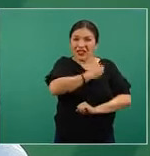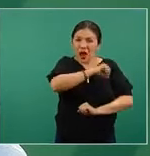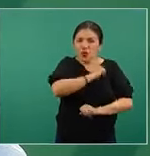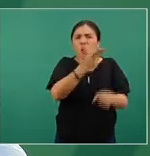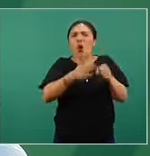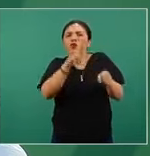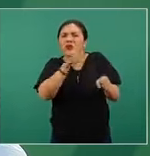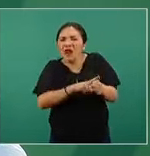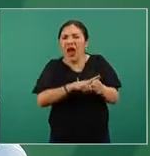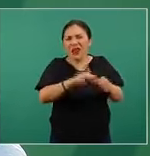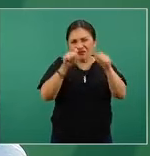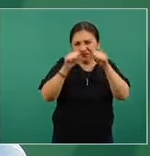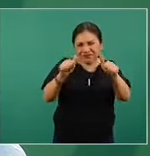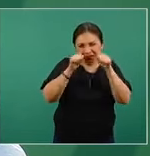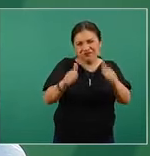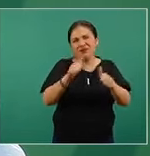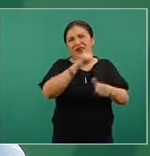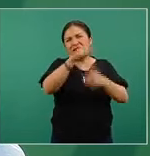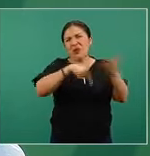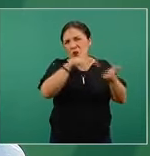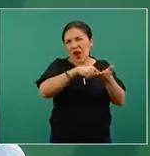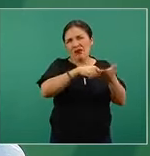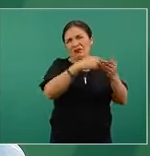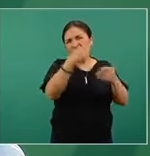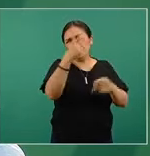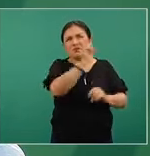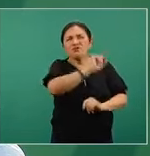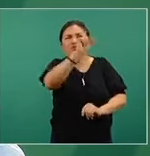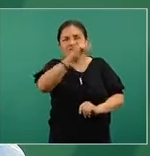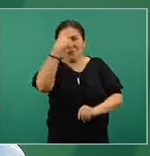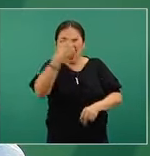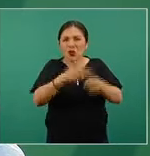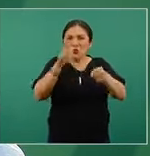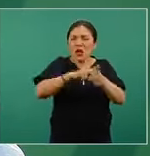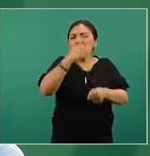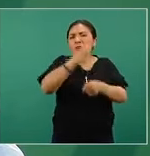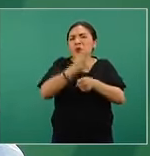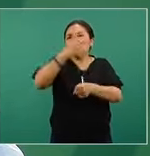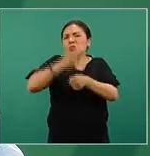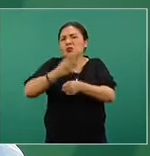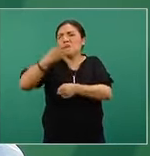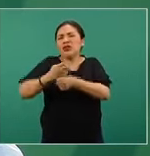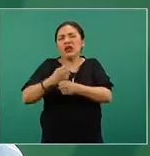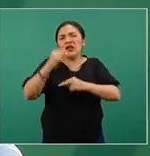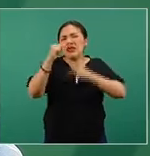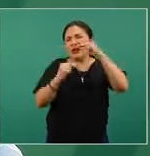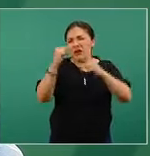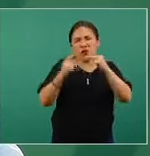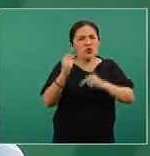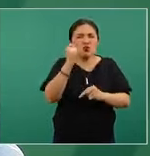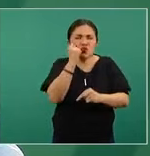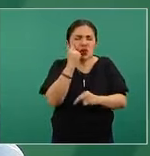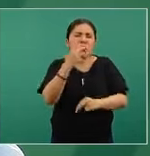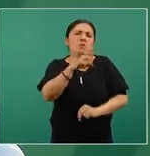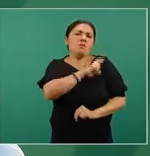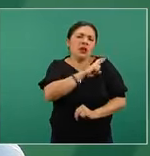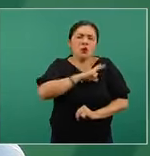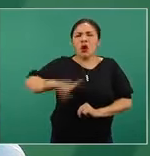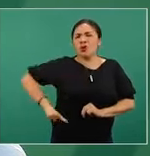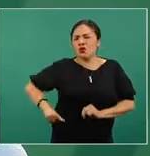hospitalarias en las unidades médicas de primer nivel de segundo nivel del sector salud tanto público como privado